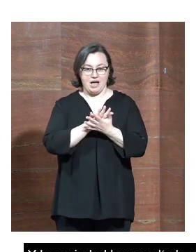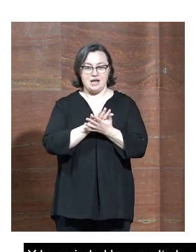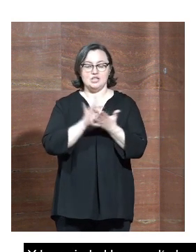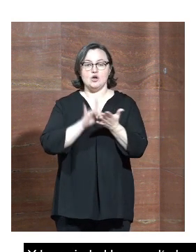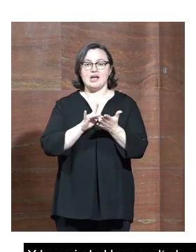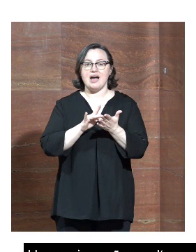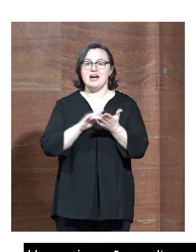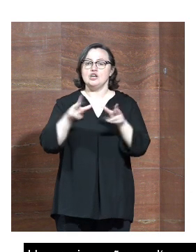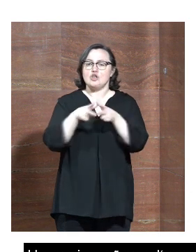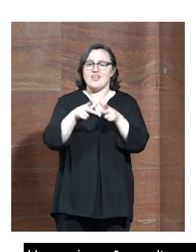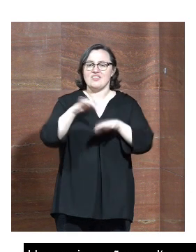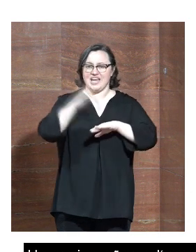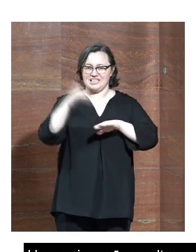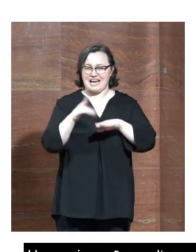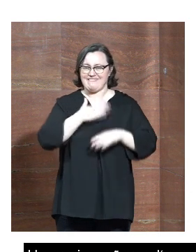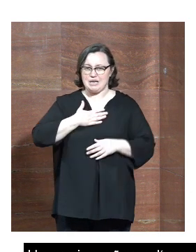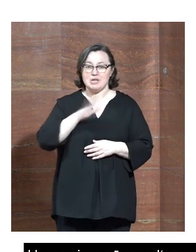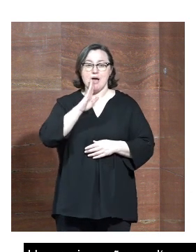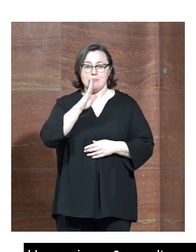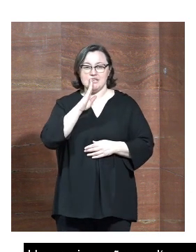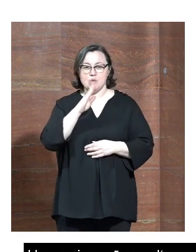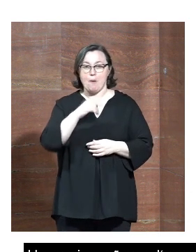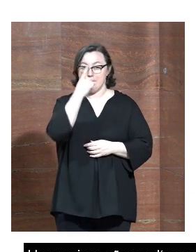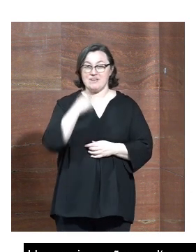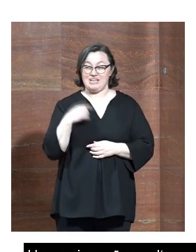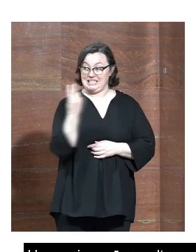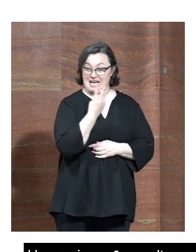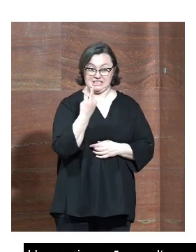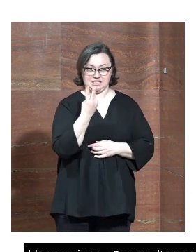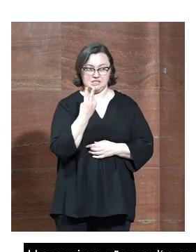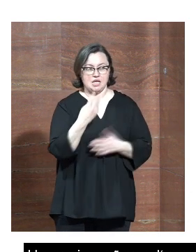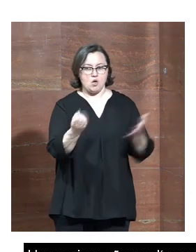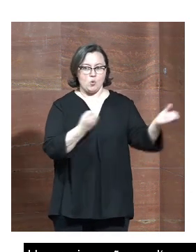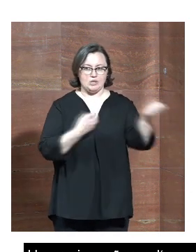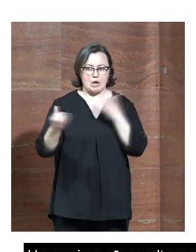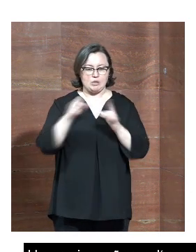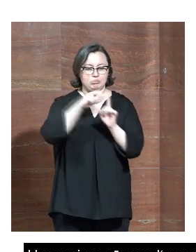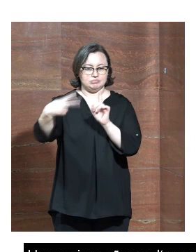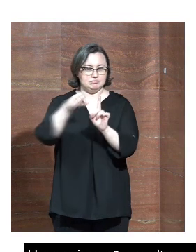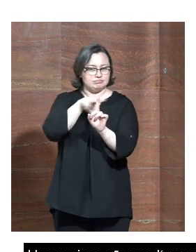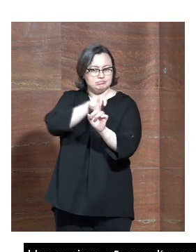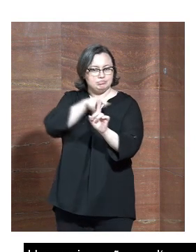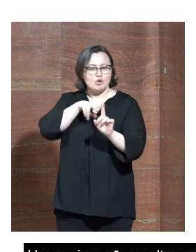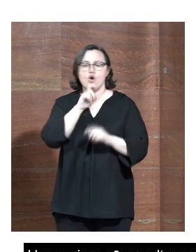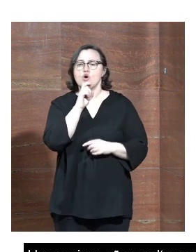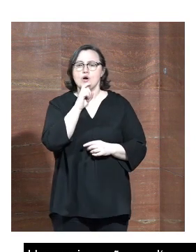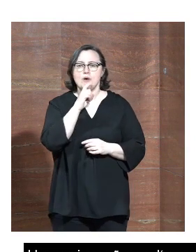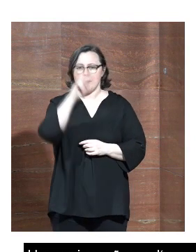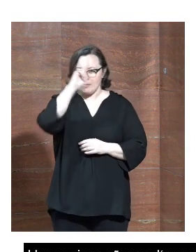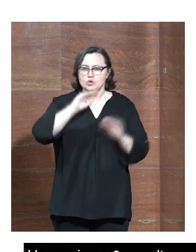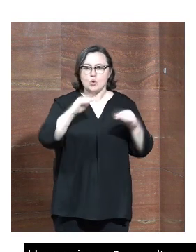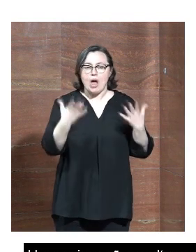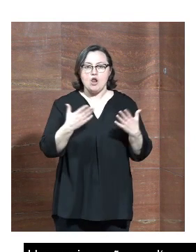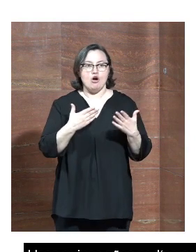sociedad digital, queremos saber desde estos 3 diferentes perfiles cómo ven, cómo afrontan, qué